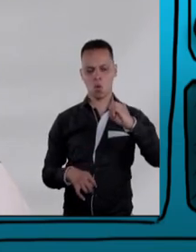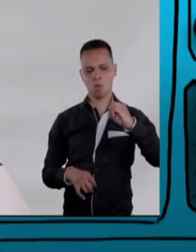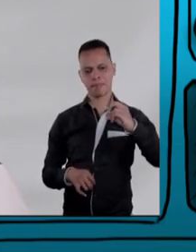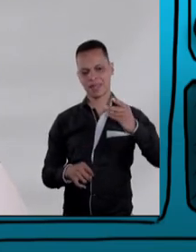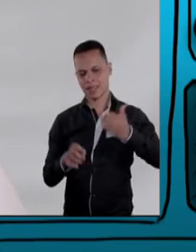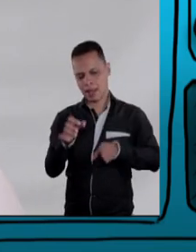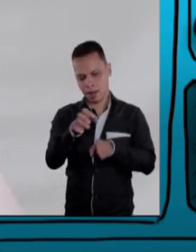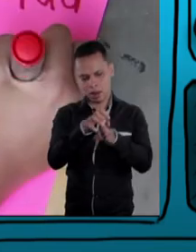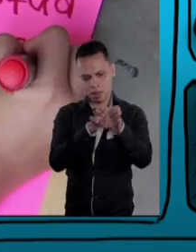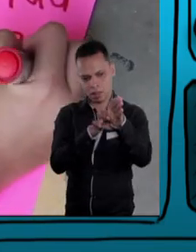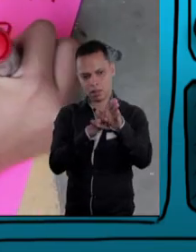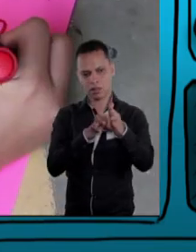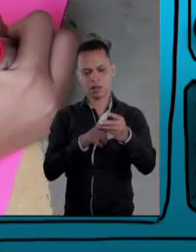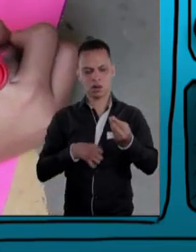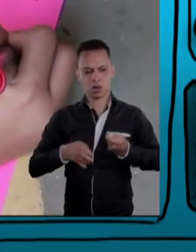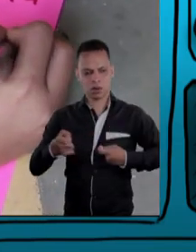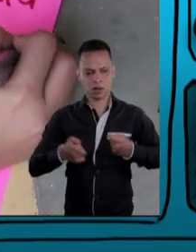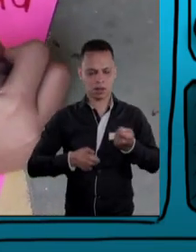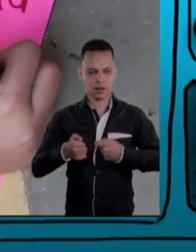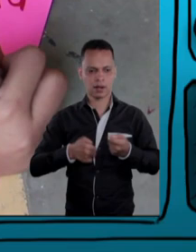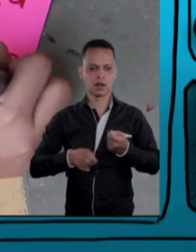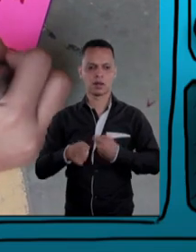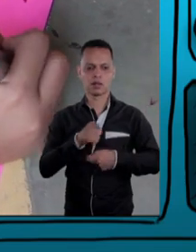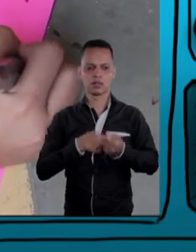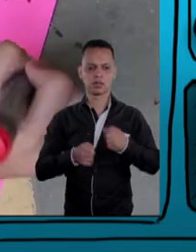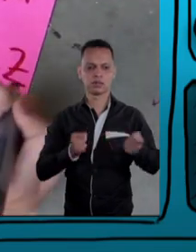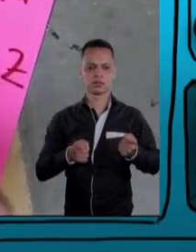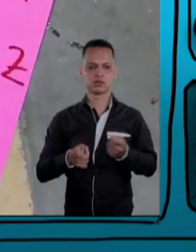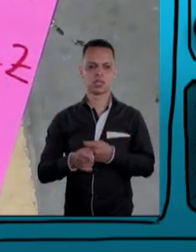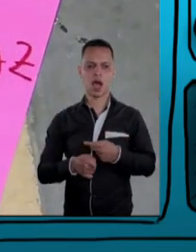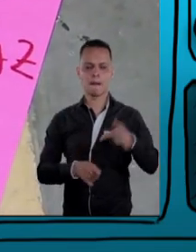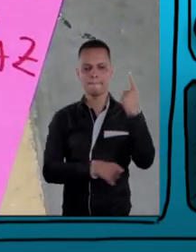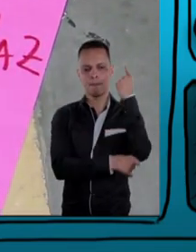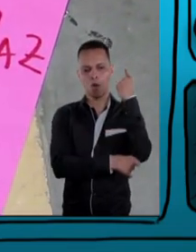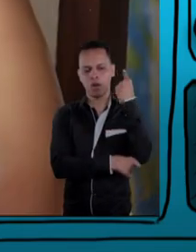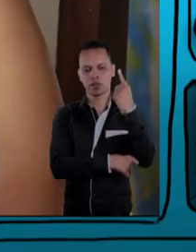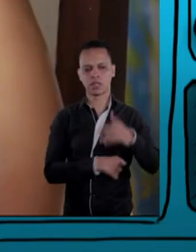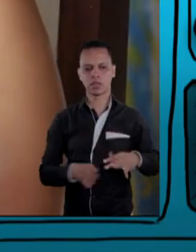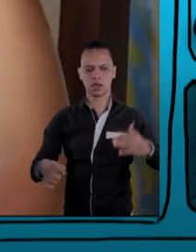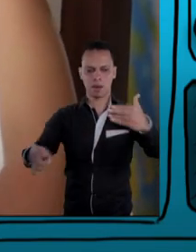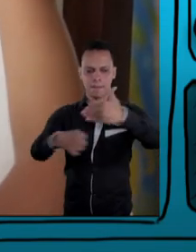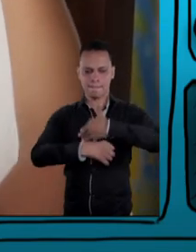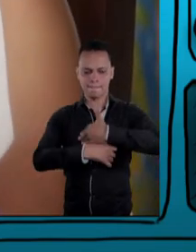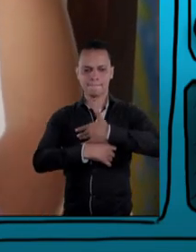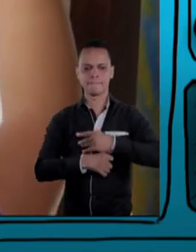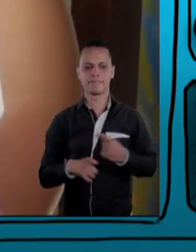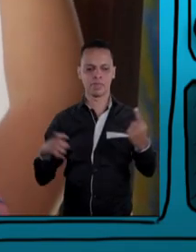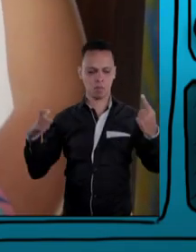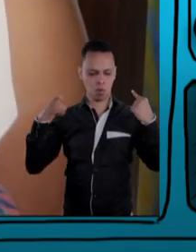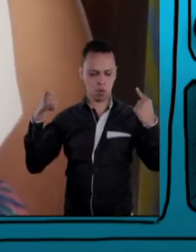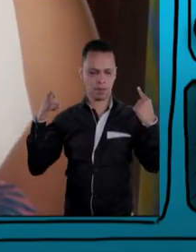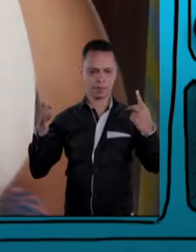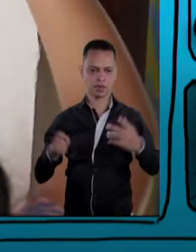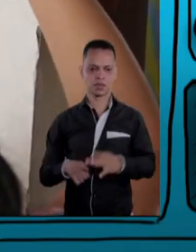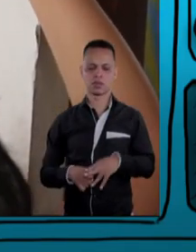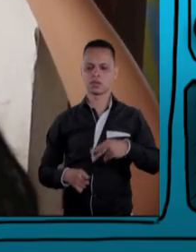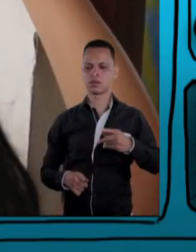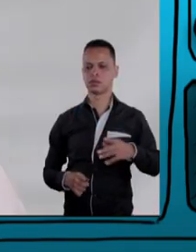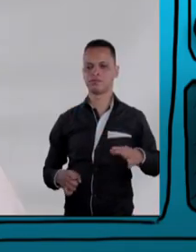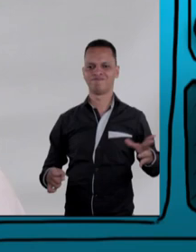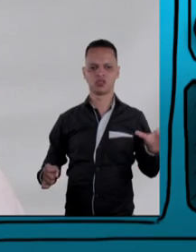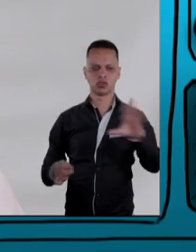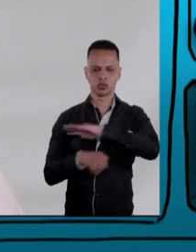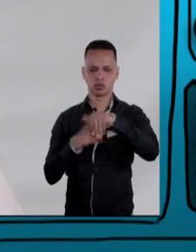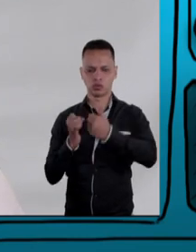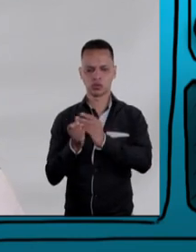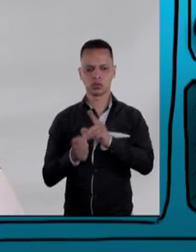cuyo objetivo es desarrollar acciones para el seguimiento y la implementación de la política pública en protección integral a la